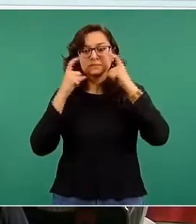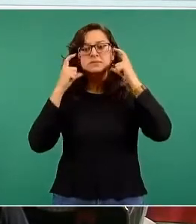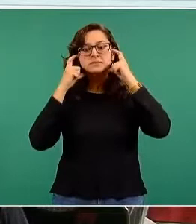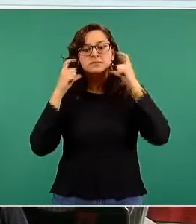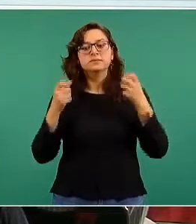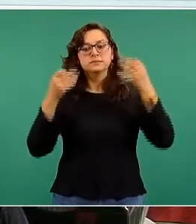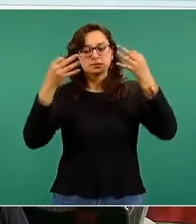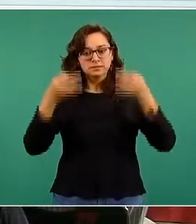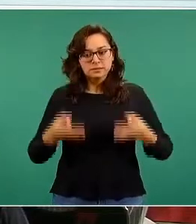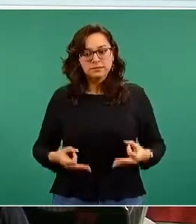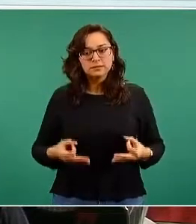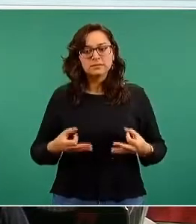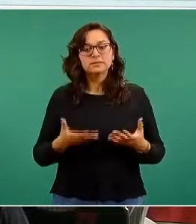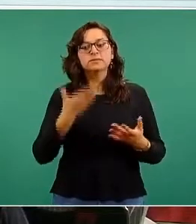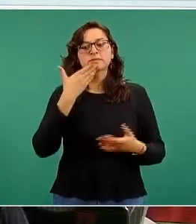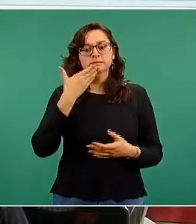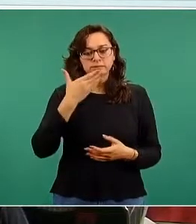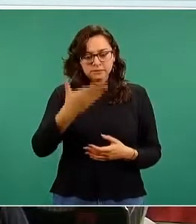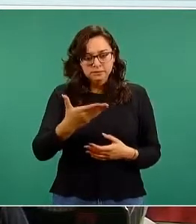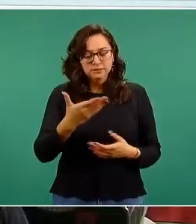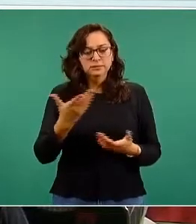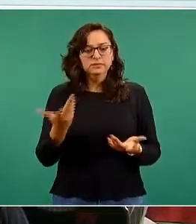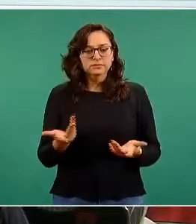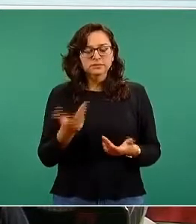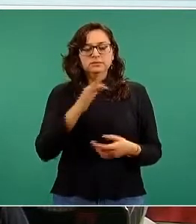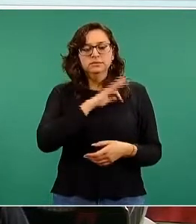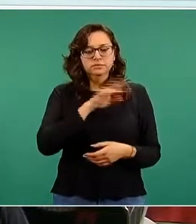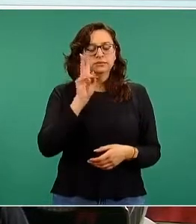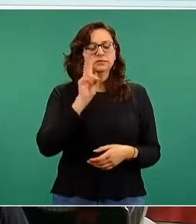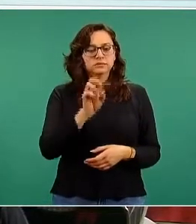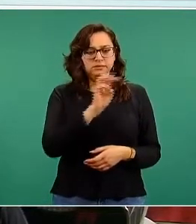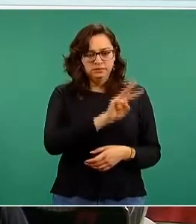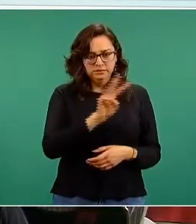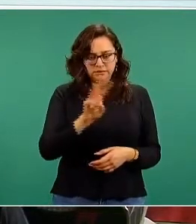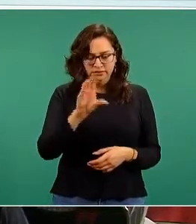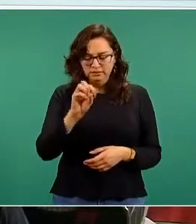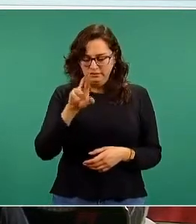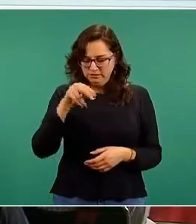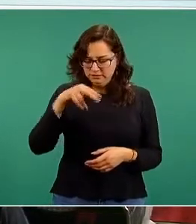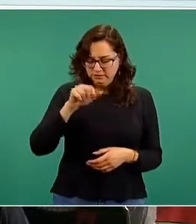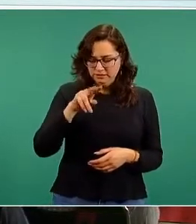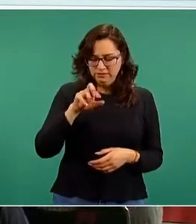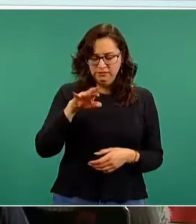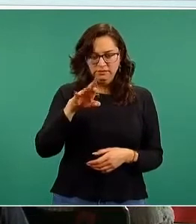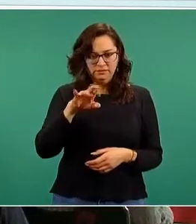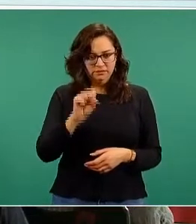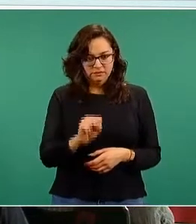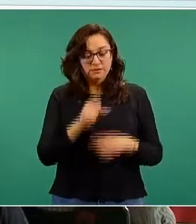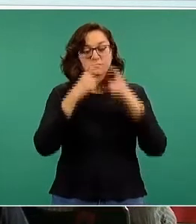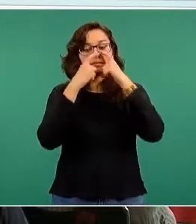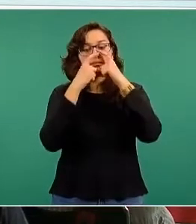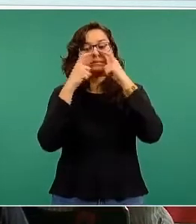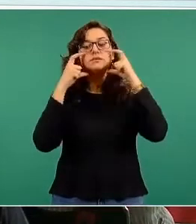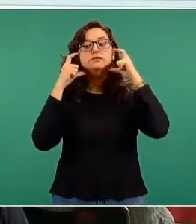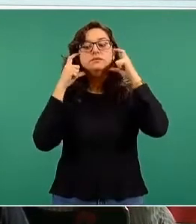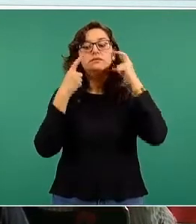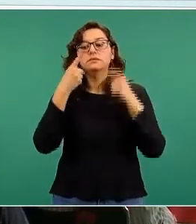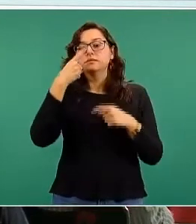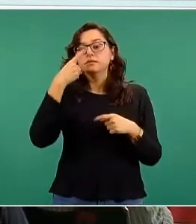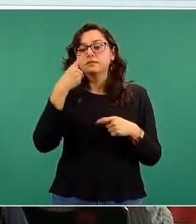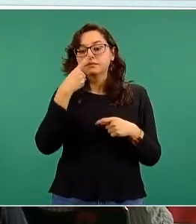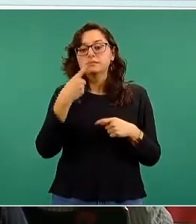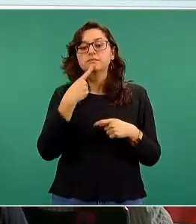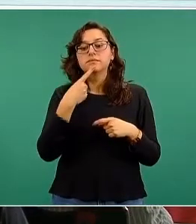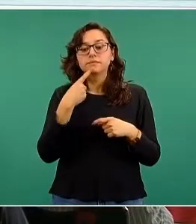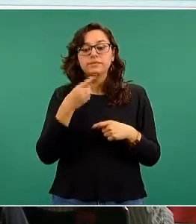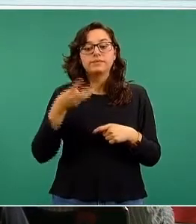nuestros cubrebocas, tal cual está en la página del coronavirus, asegurarnos que nos cubran la boca, la nariz, que sean